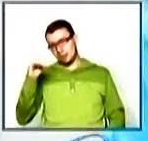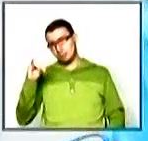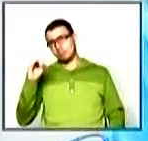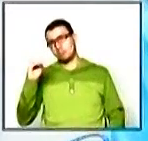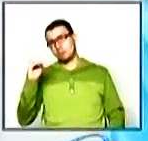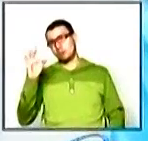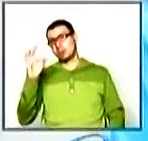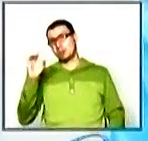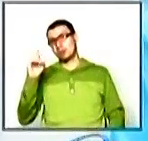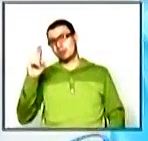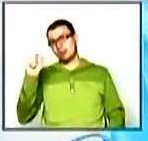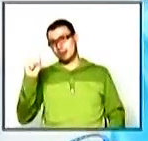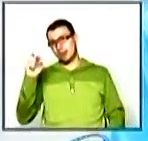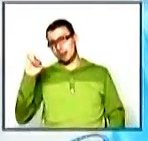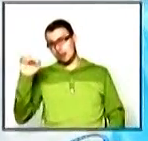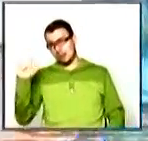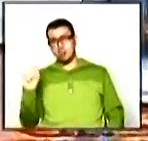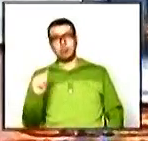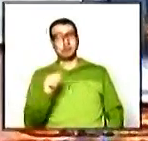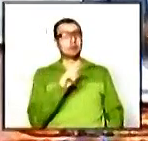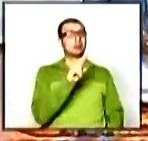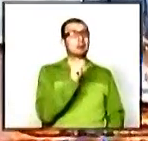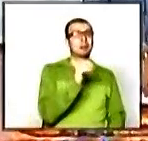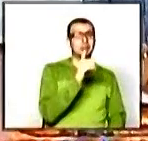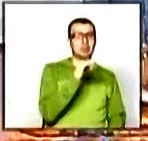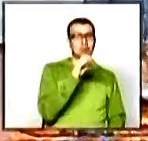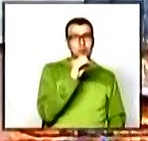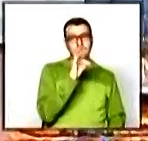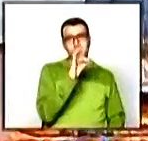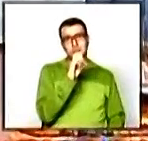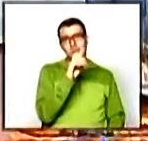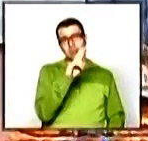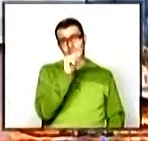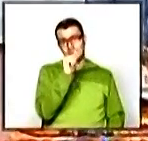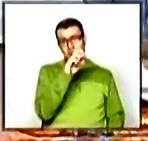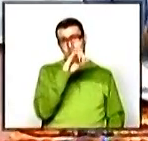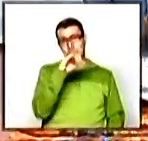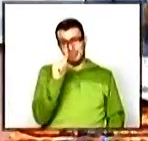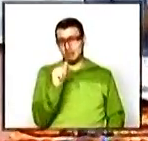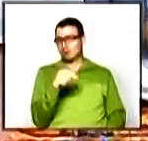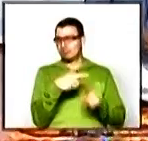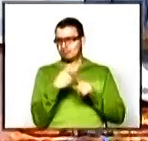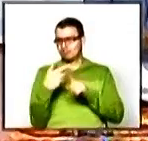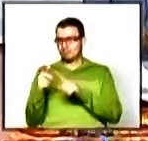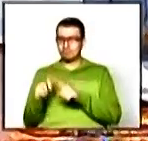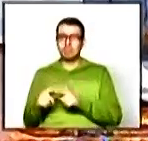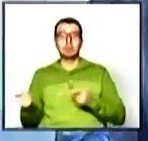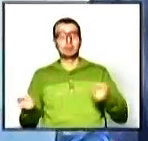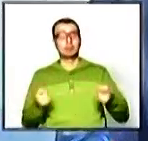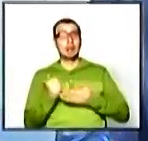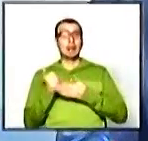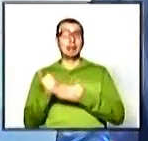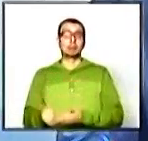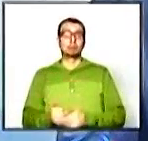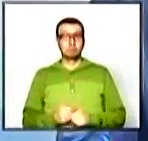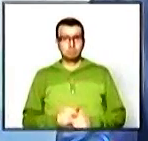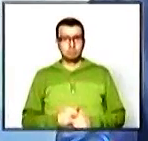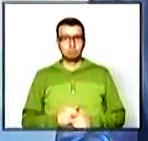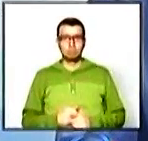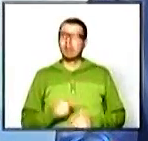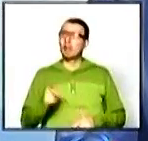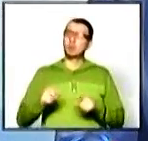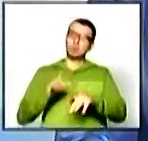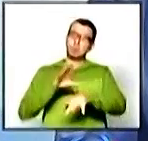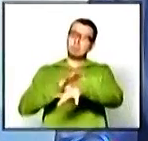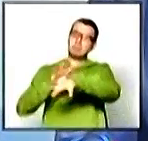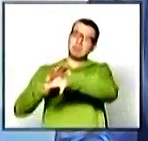buena calidad de vida. Esto es un tema que de pronto en el campo de la medicina ortodoxa hay muchos colegas que nos van a estar